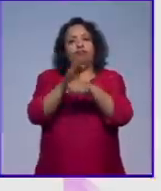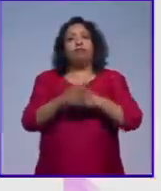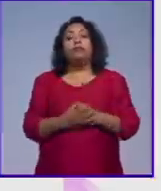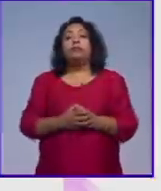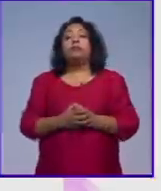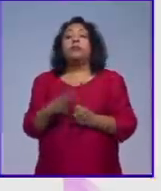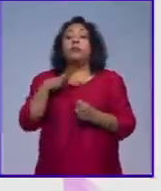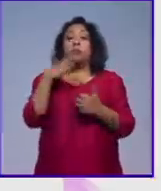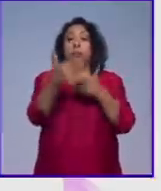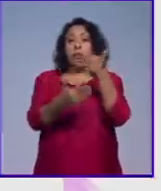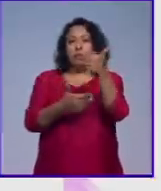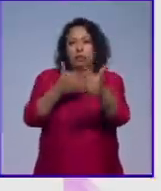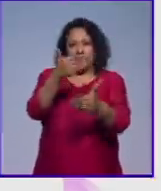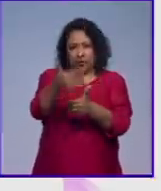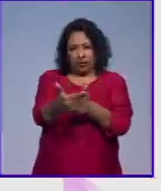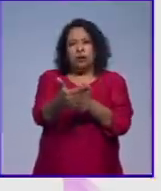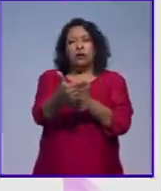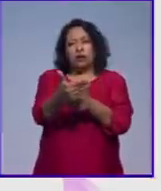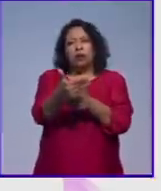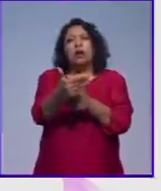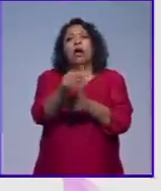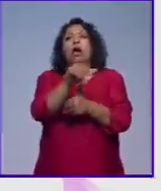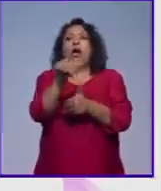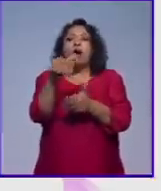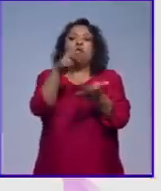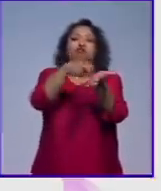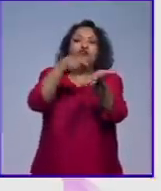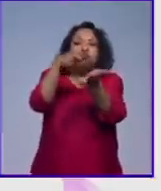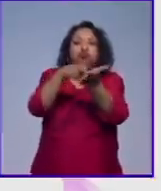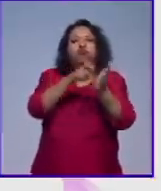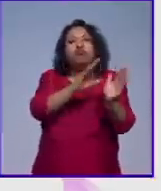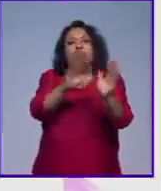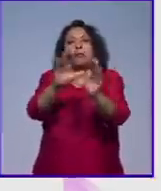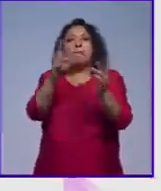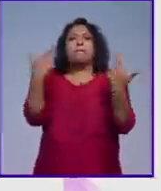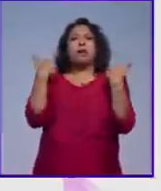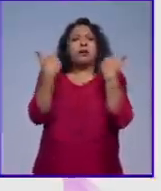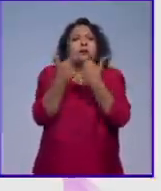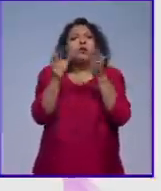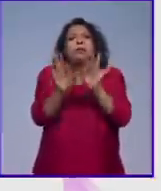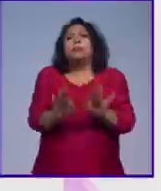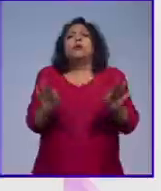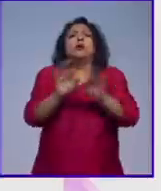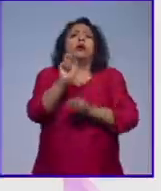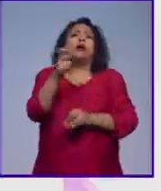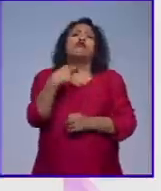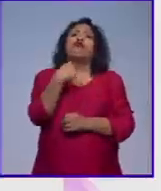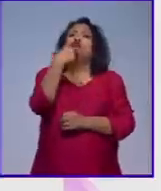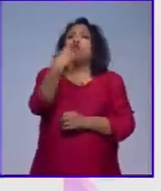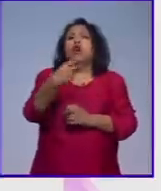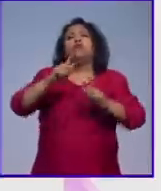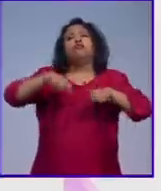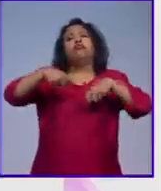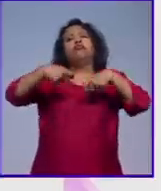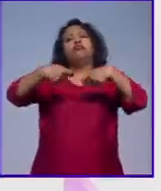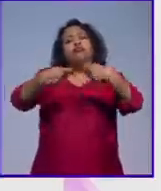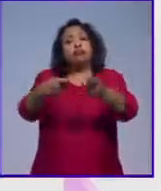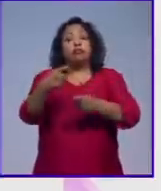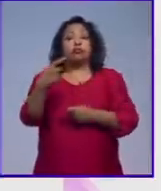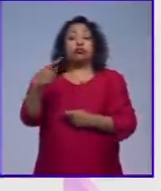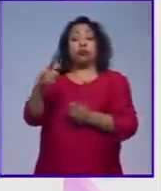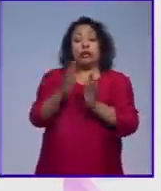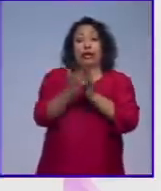El proceso de formación de un docente esencialmente es oral. Entonces, la